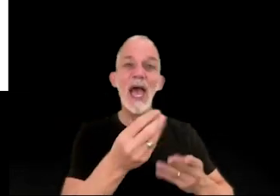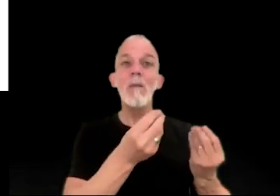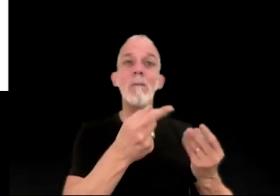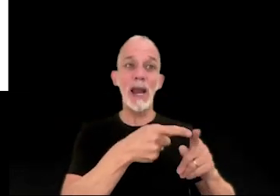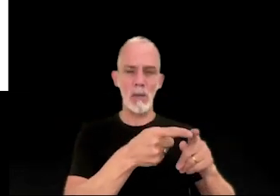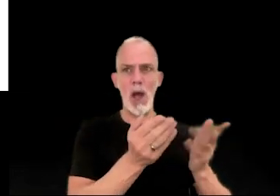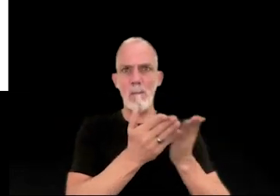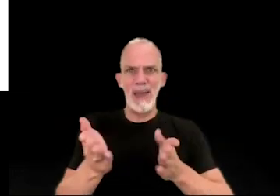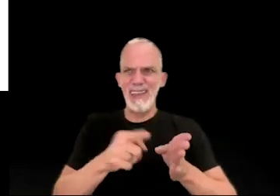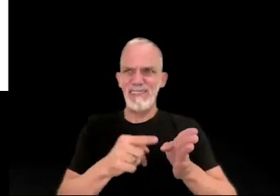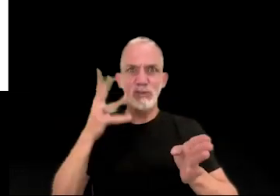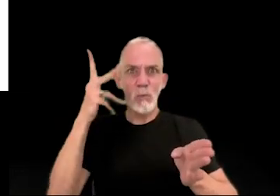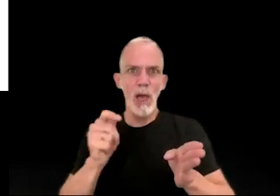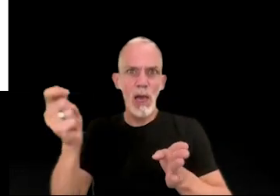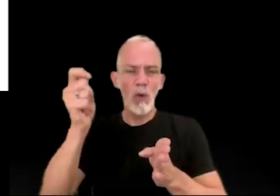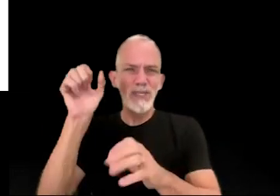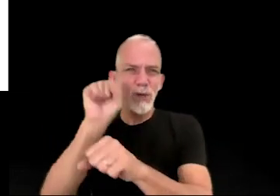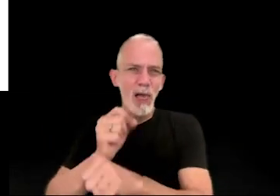beneficio de este tipo.